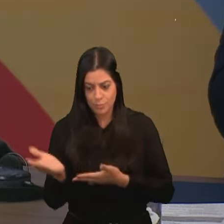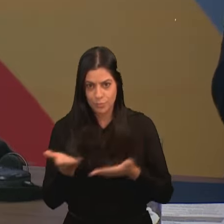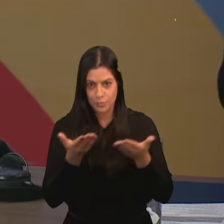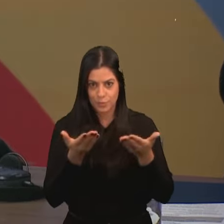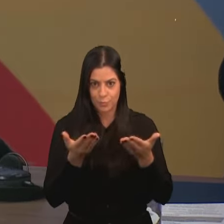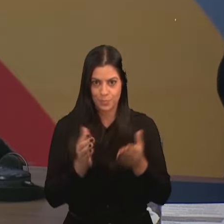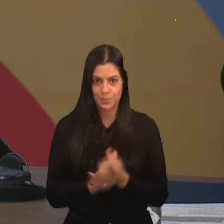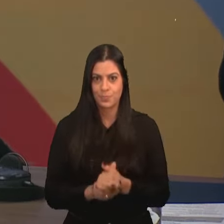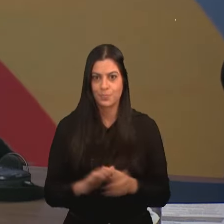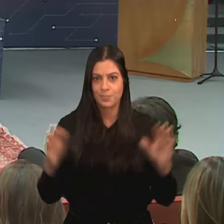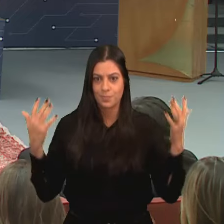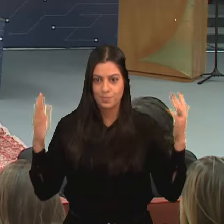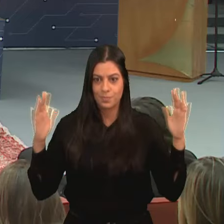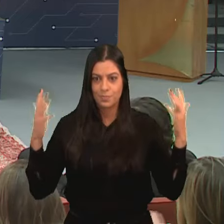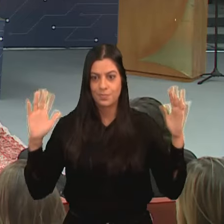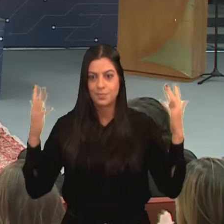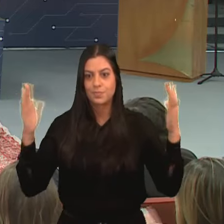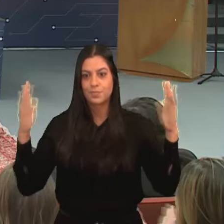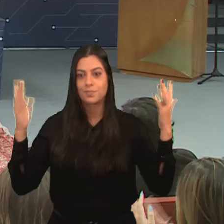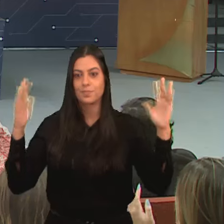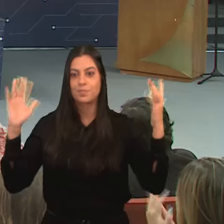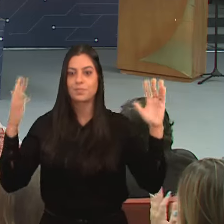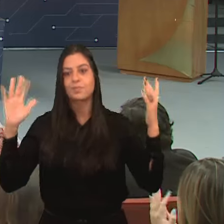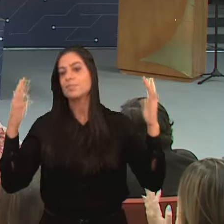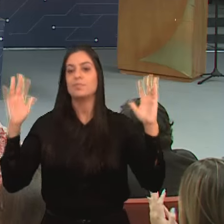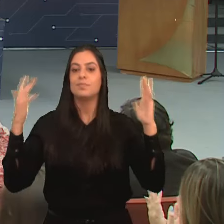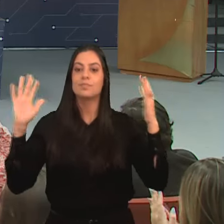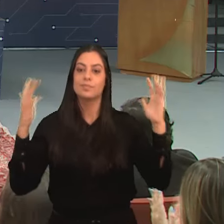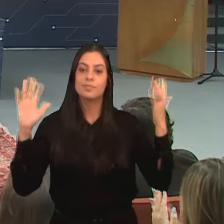la oportunidad y por la invitación.